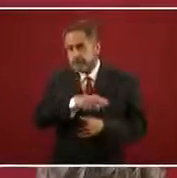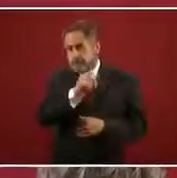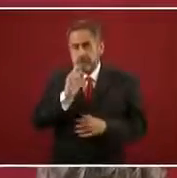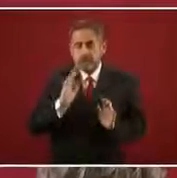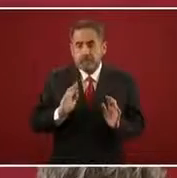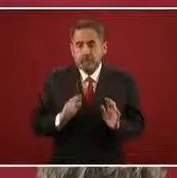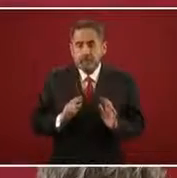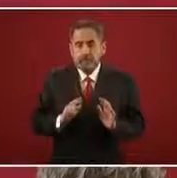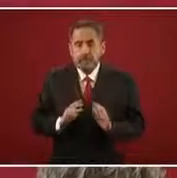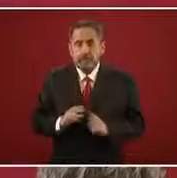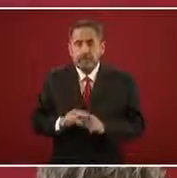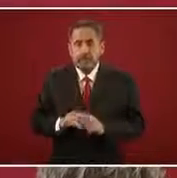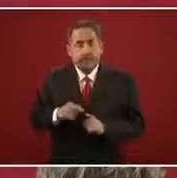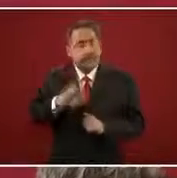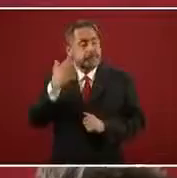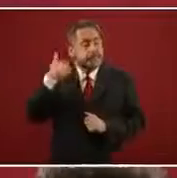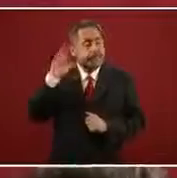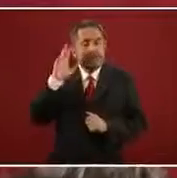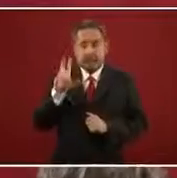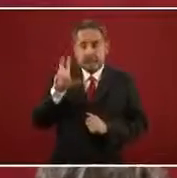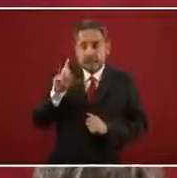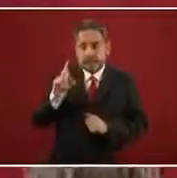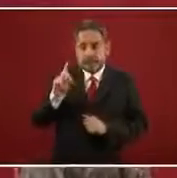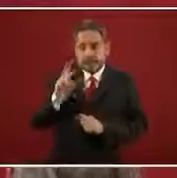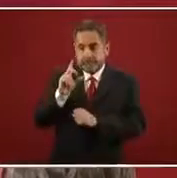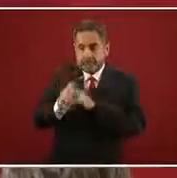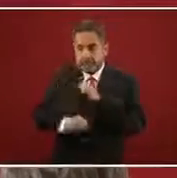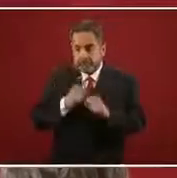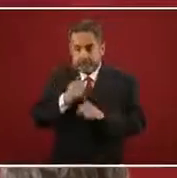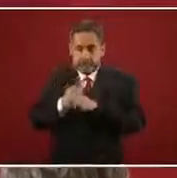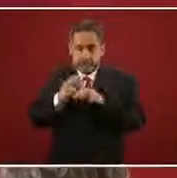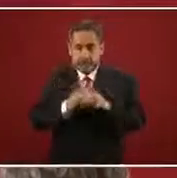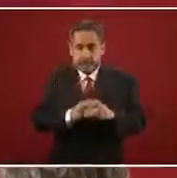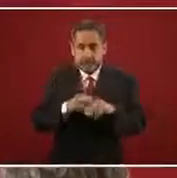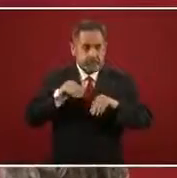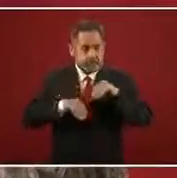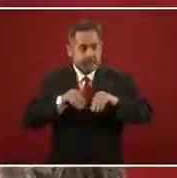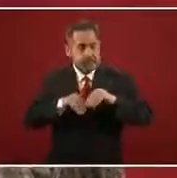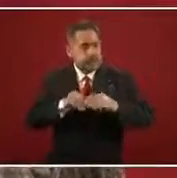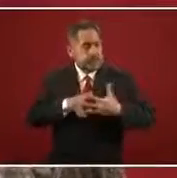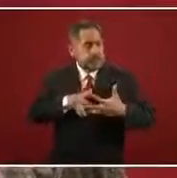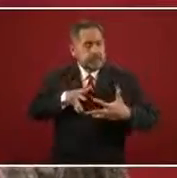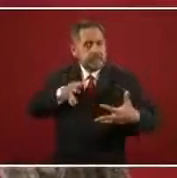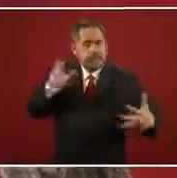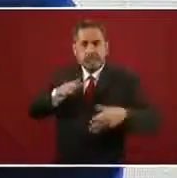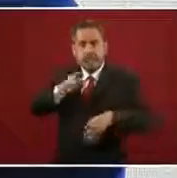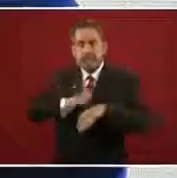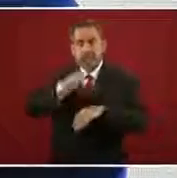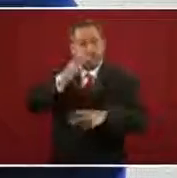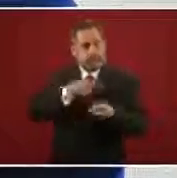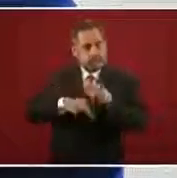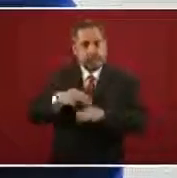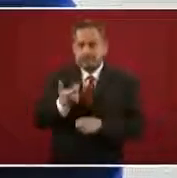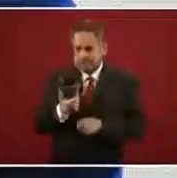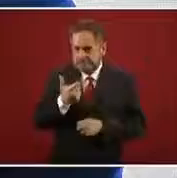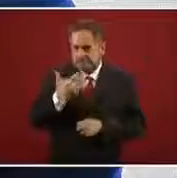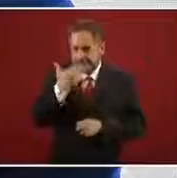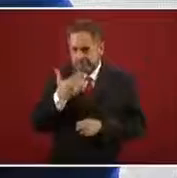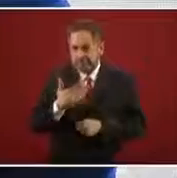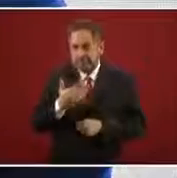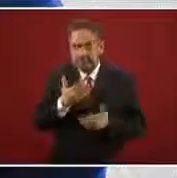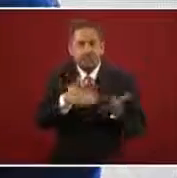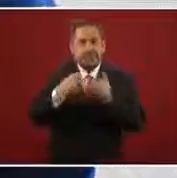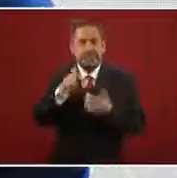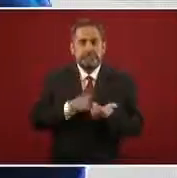Durante 30 años ha tenido crecimientos en lo económico